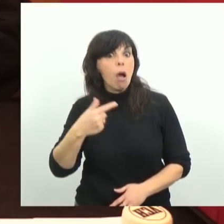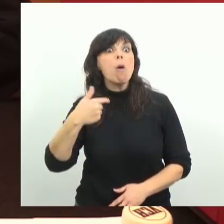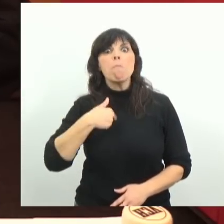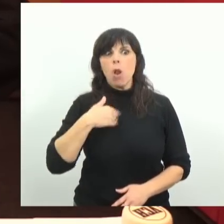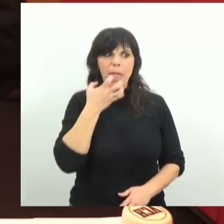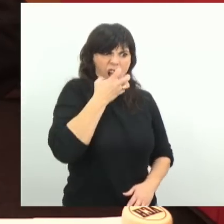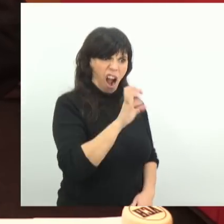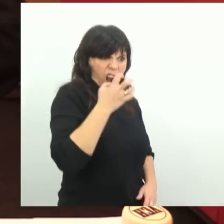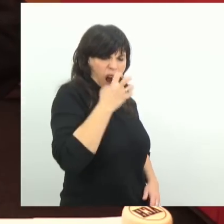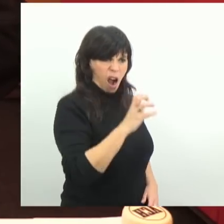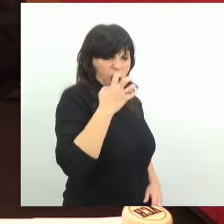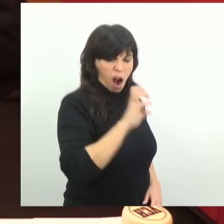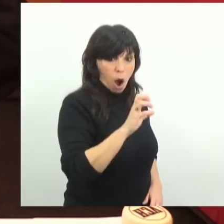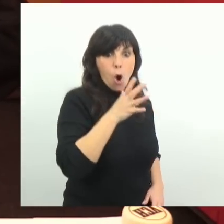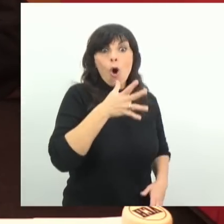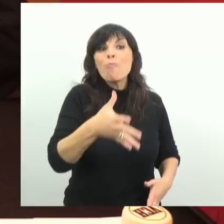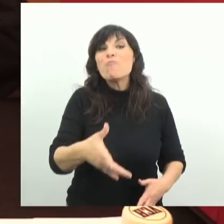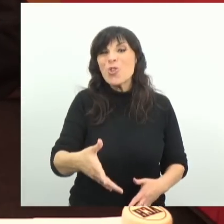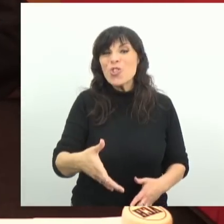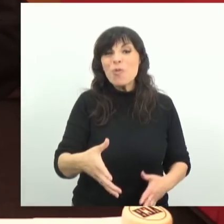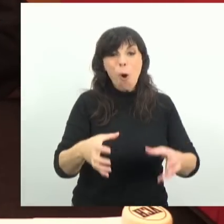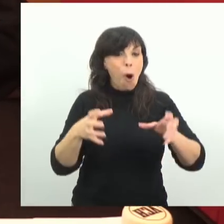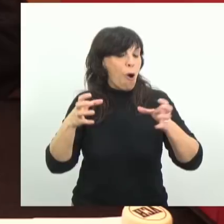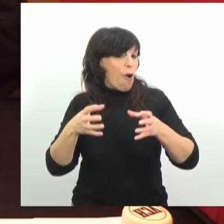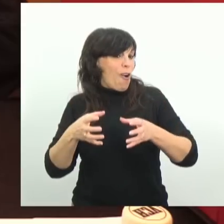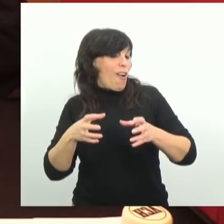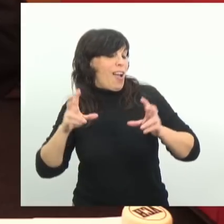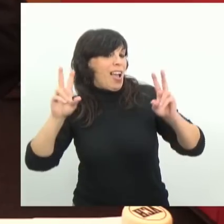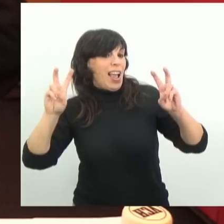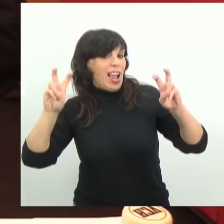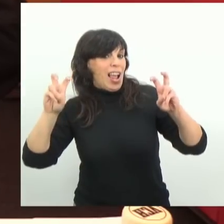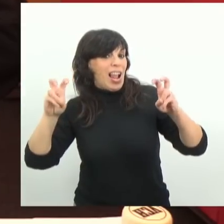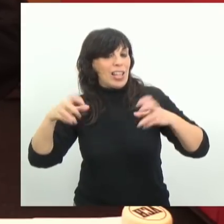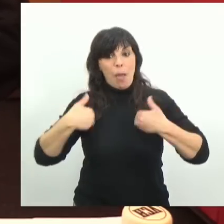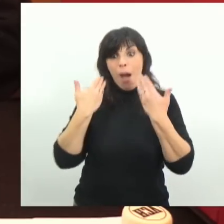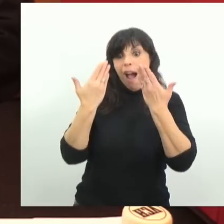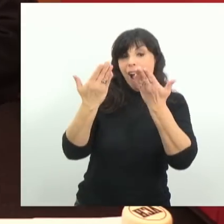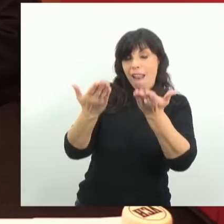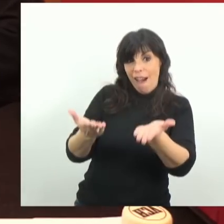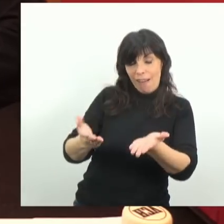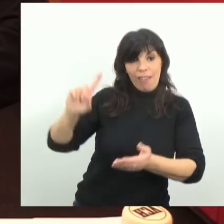existe el evangelio de Jesucristo, el evangelio del reino.